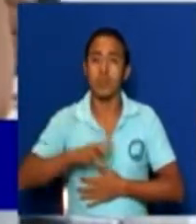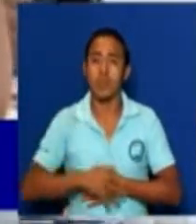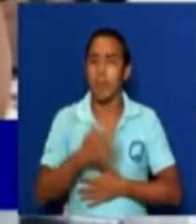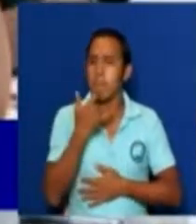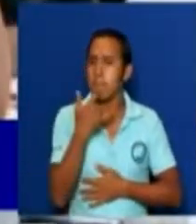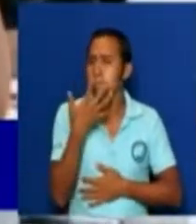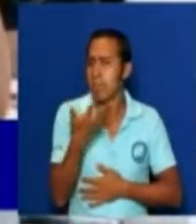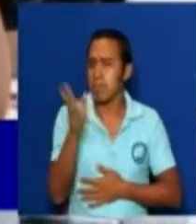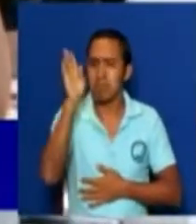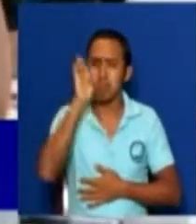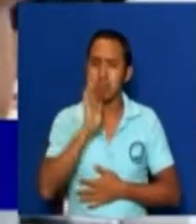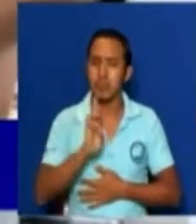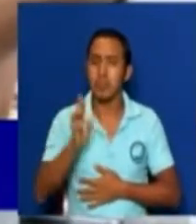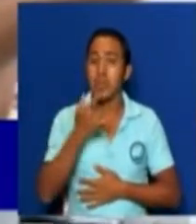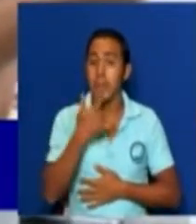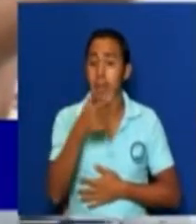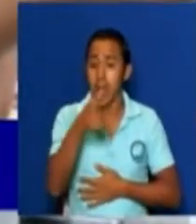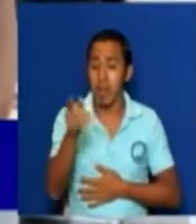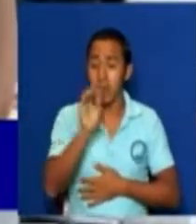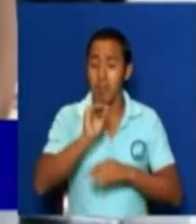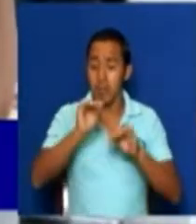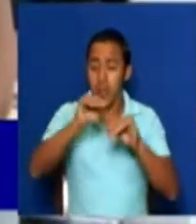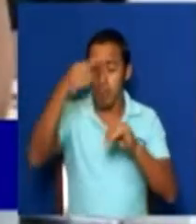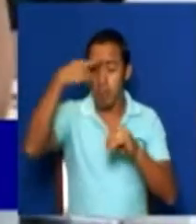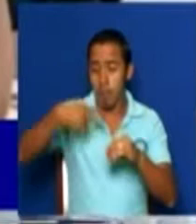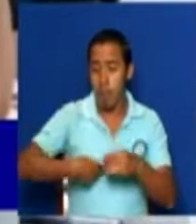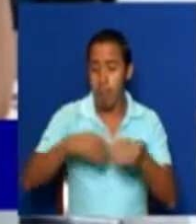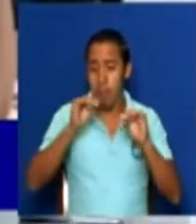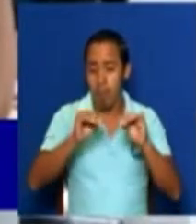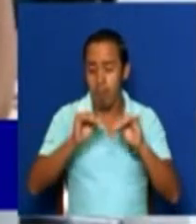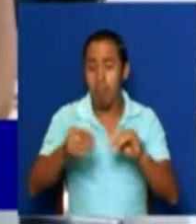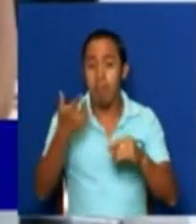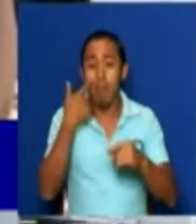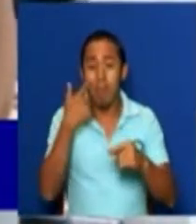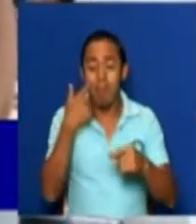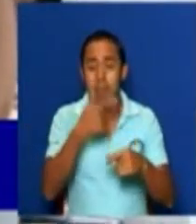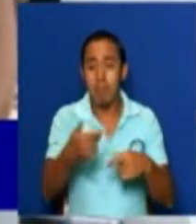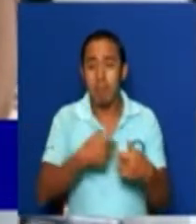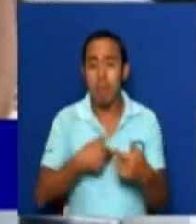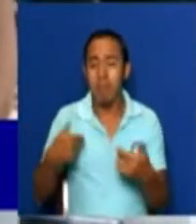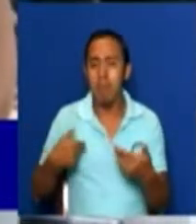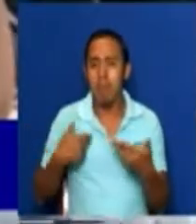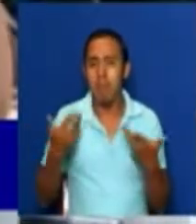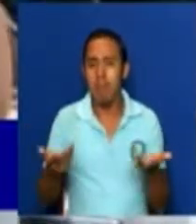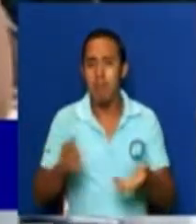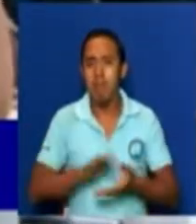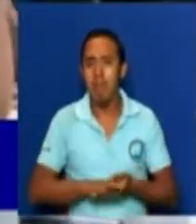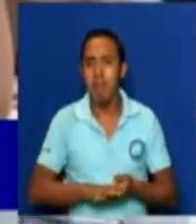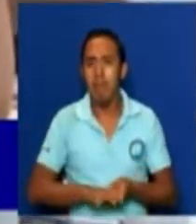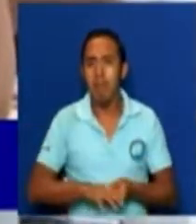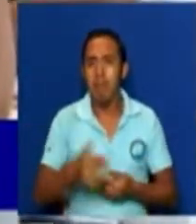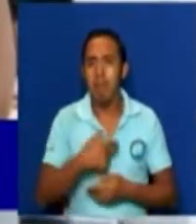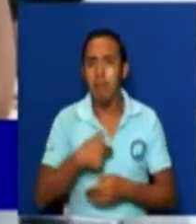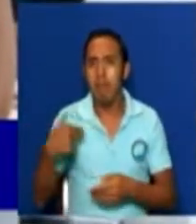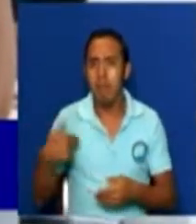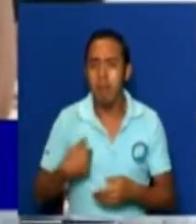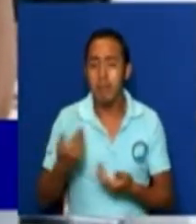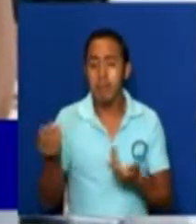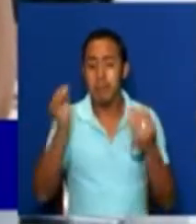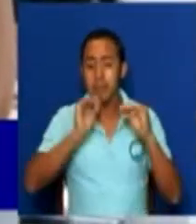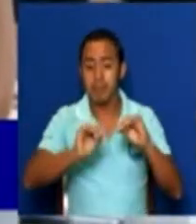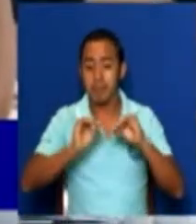las invitamos? Por la formación y para que se revise la oferta académica. Estamos formando a